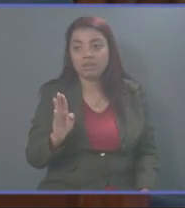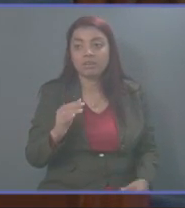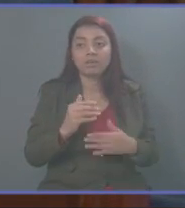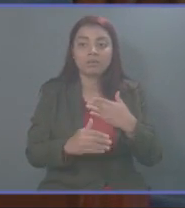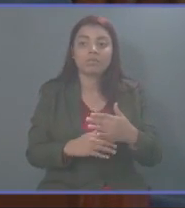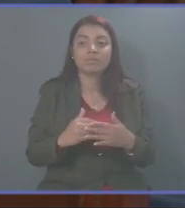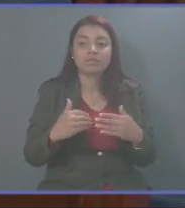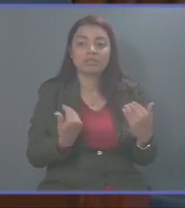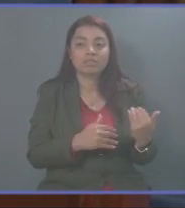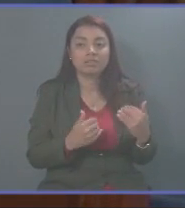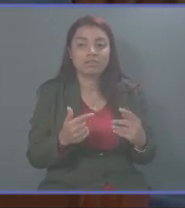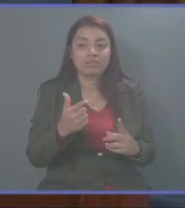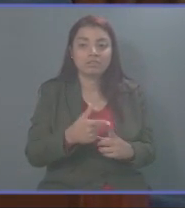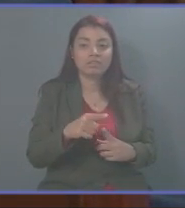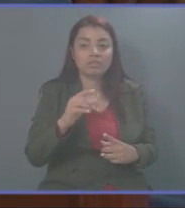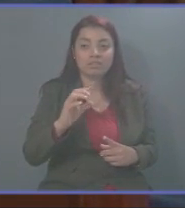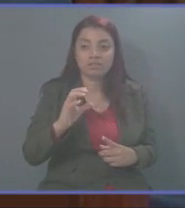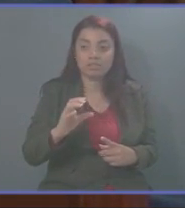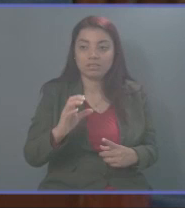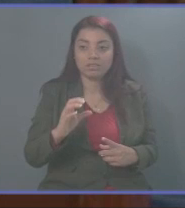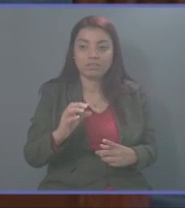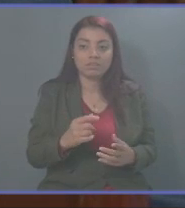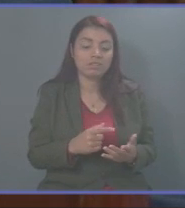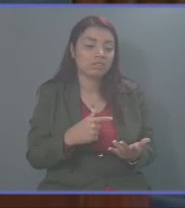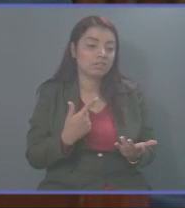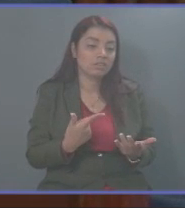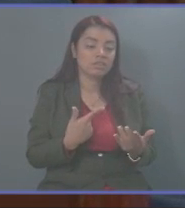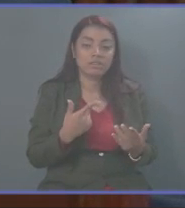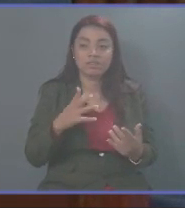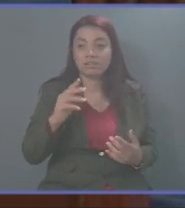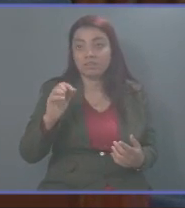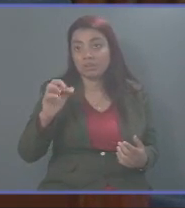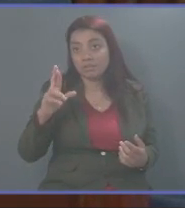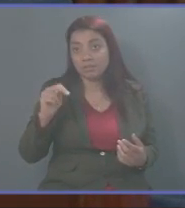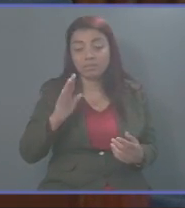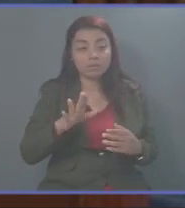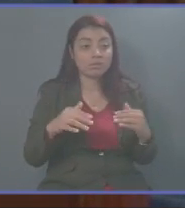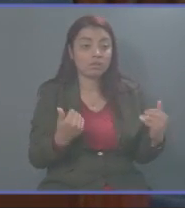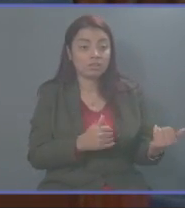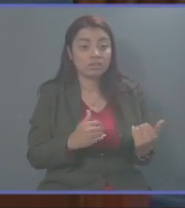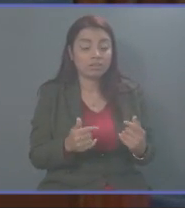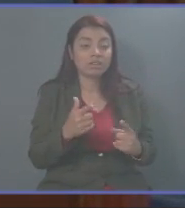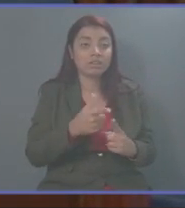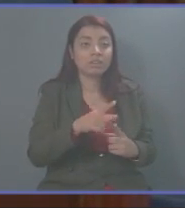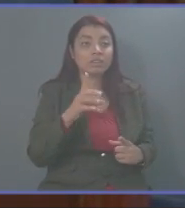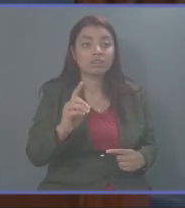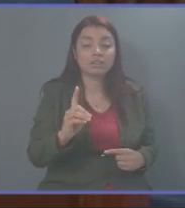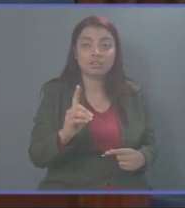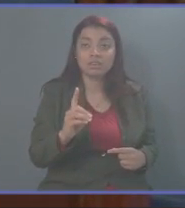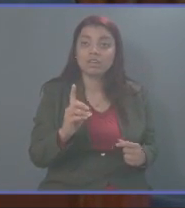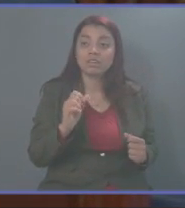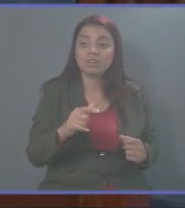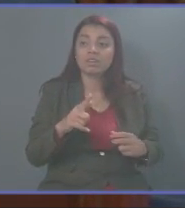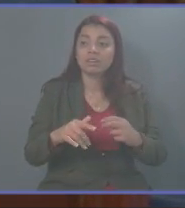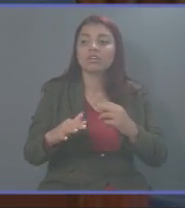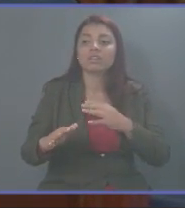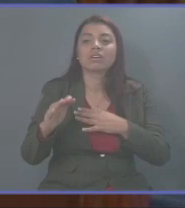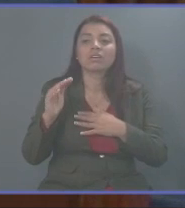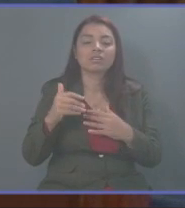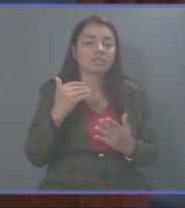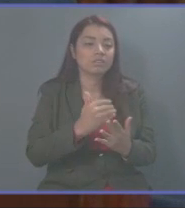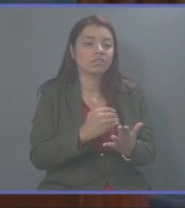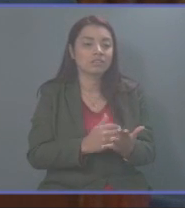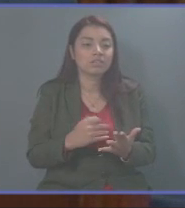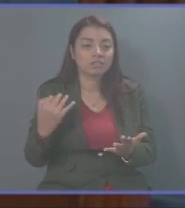de residuos. Literal C, presentar un reporte al MAN sobre sus actividades. Literal D, cumplir con los demás requisitos